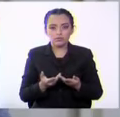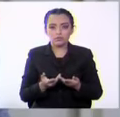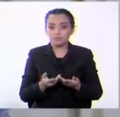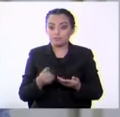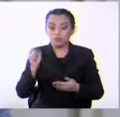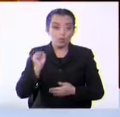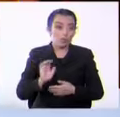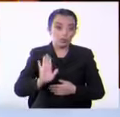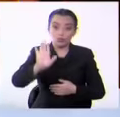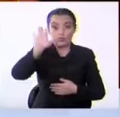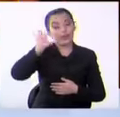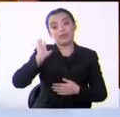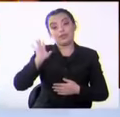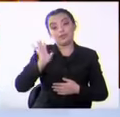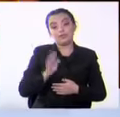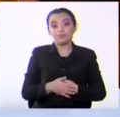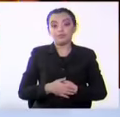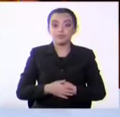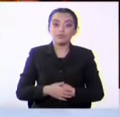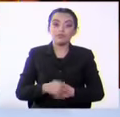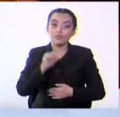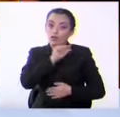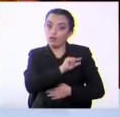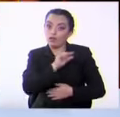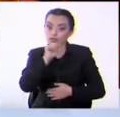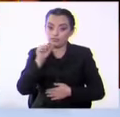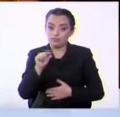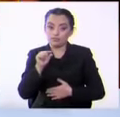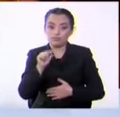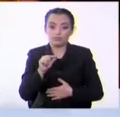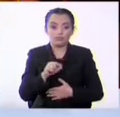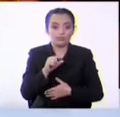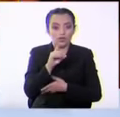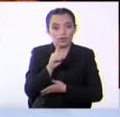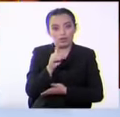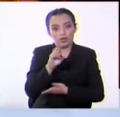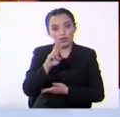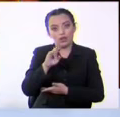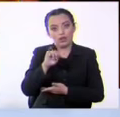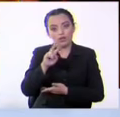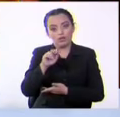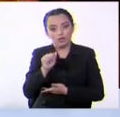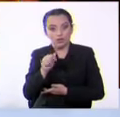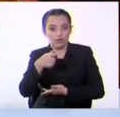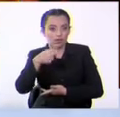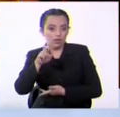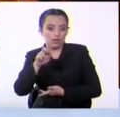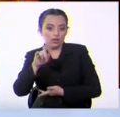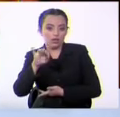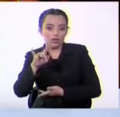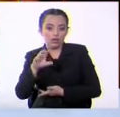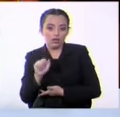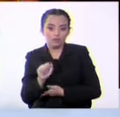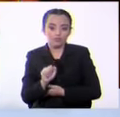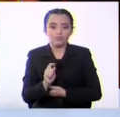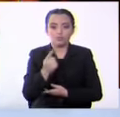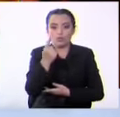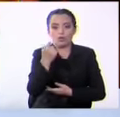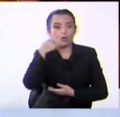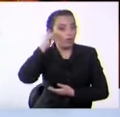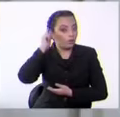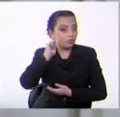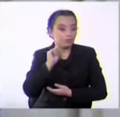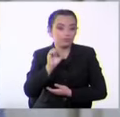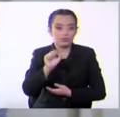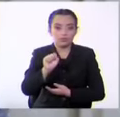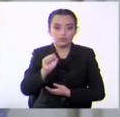También existe. A este mecanismo se le conoce como deriva genética y fue propuesto por Sewell Wright y